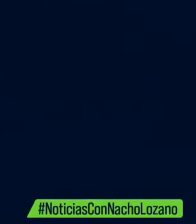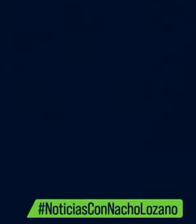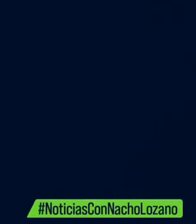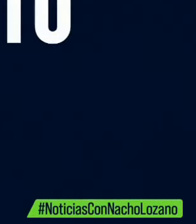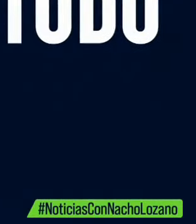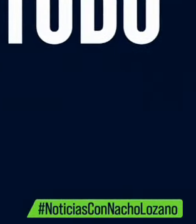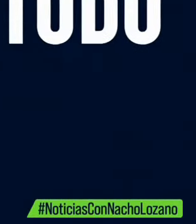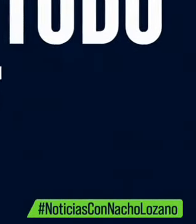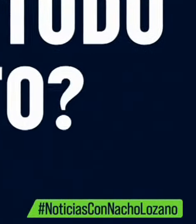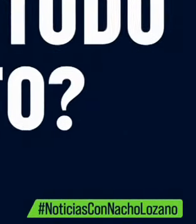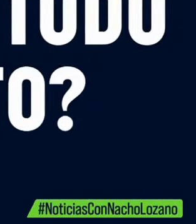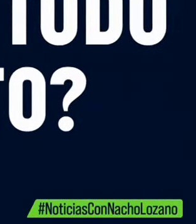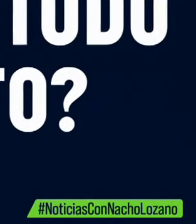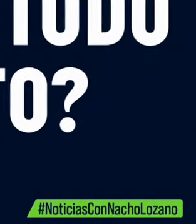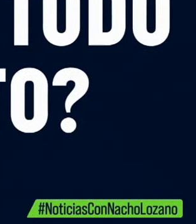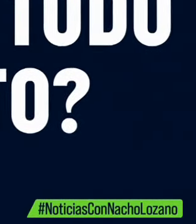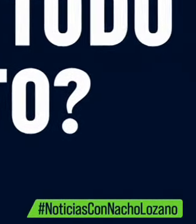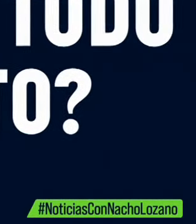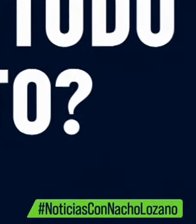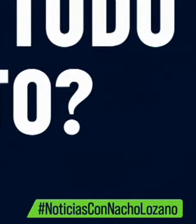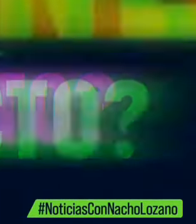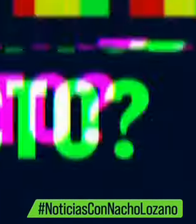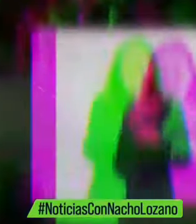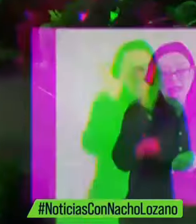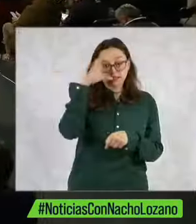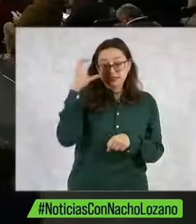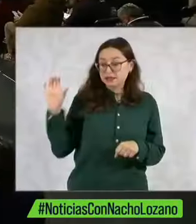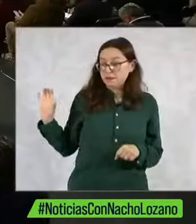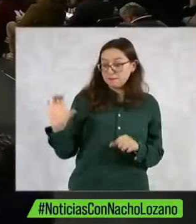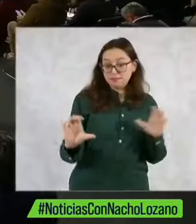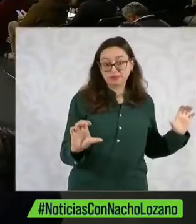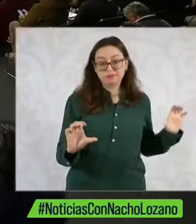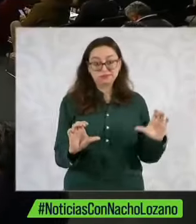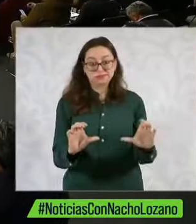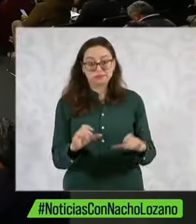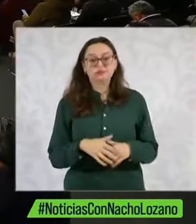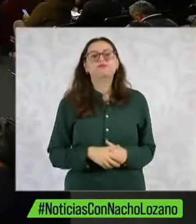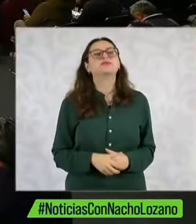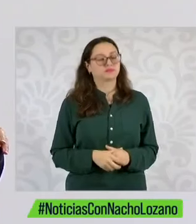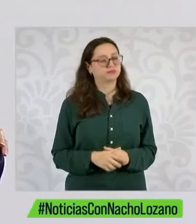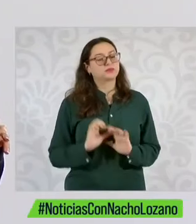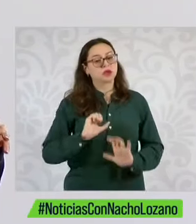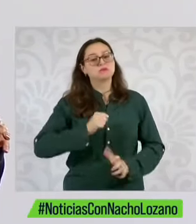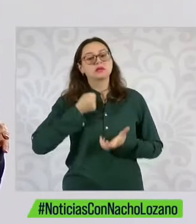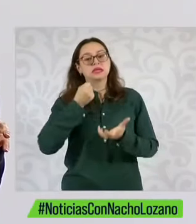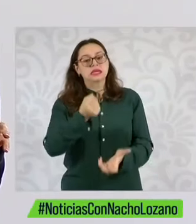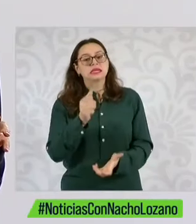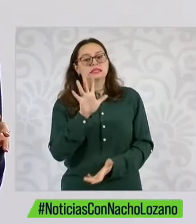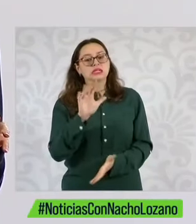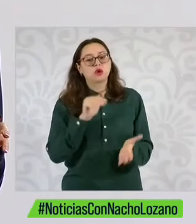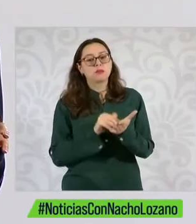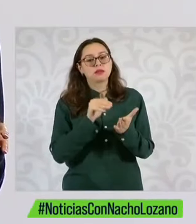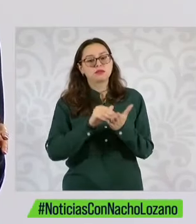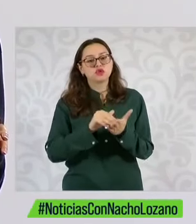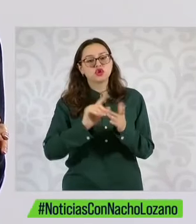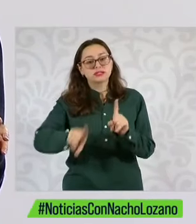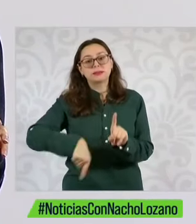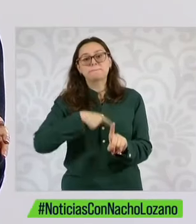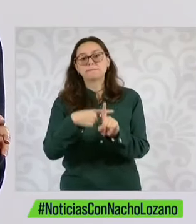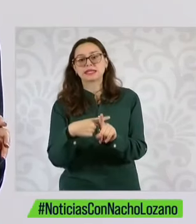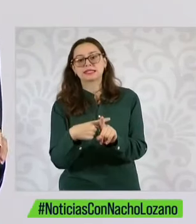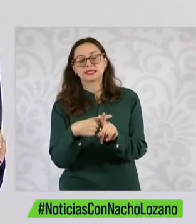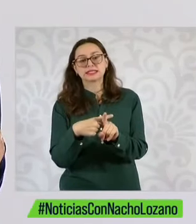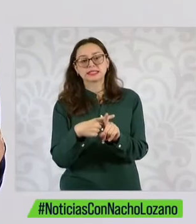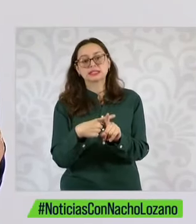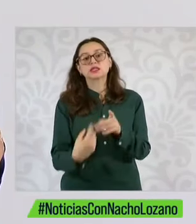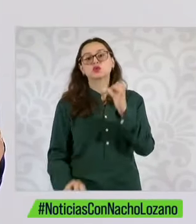¿Cuánto dinero se destinará a todo este proyecto? Hay un presupuesto de alrededor de 5 mil millones de pesos adicionales